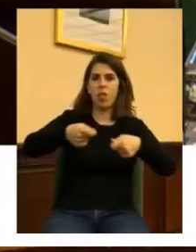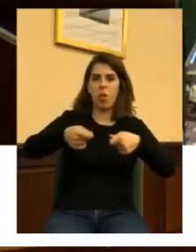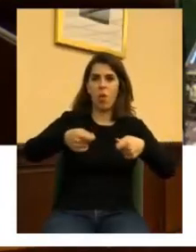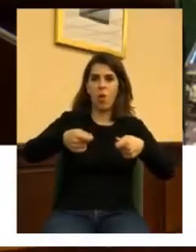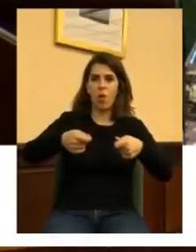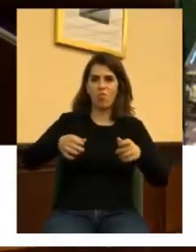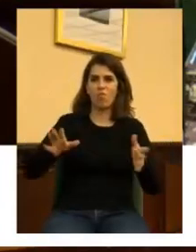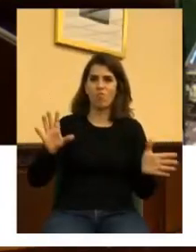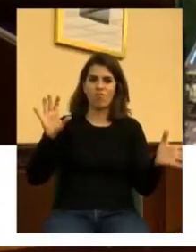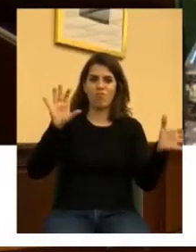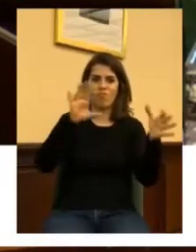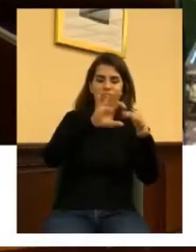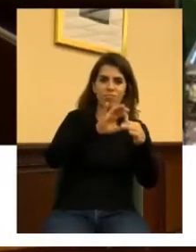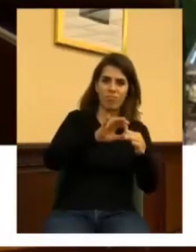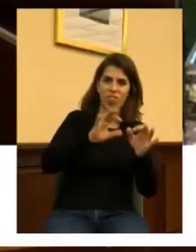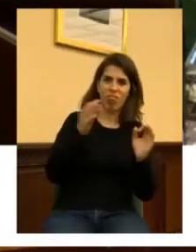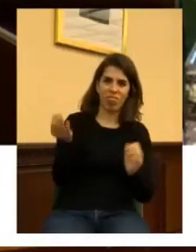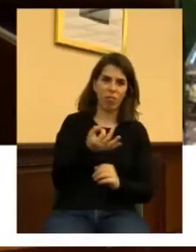mercado, ¿no?